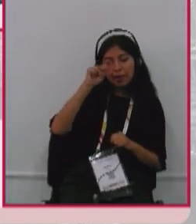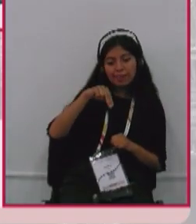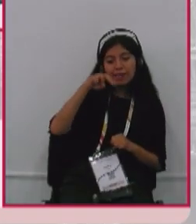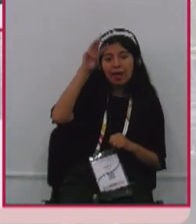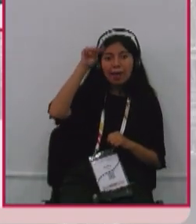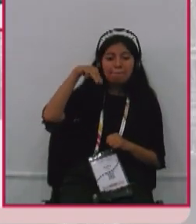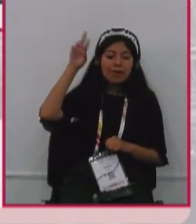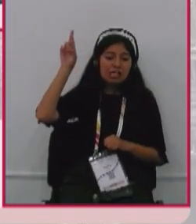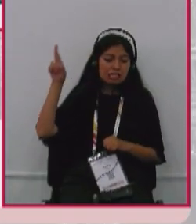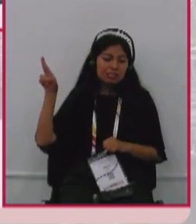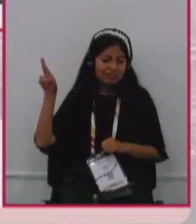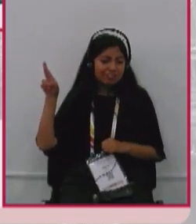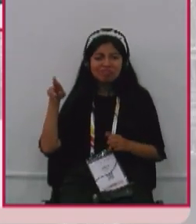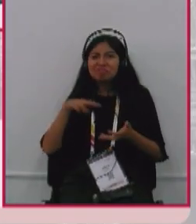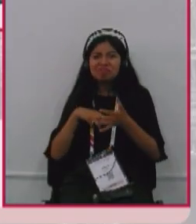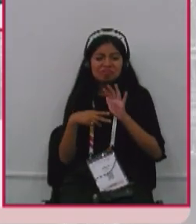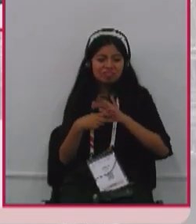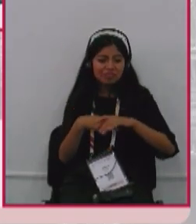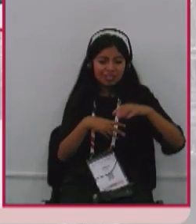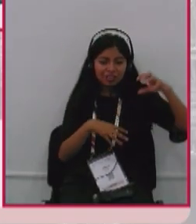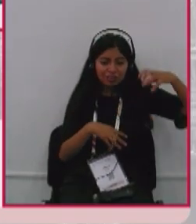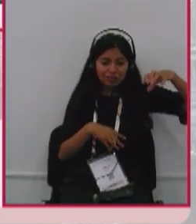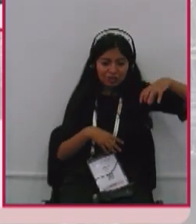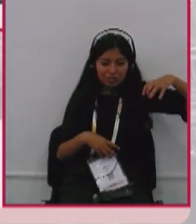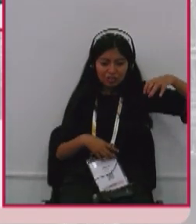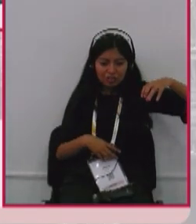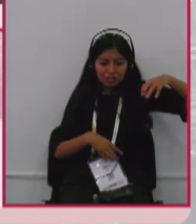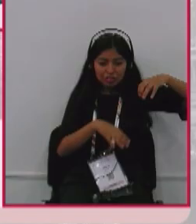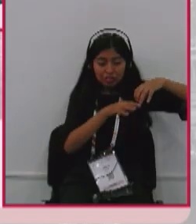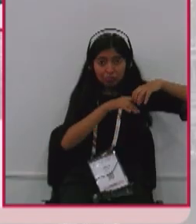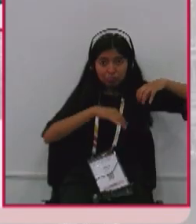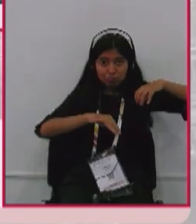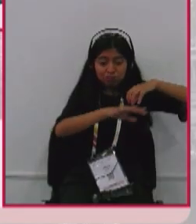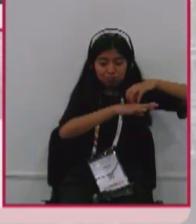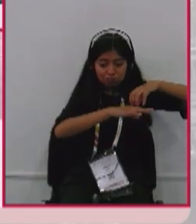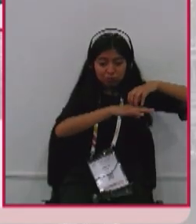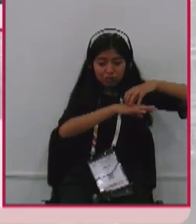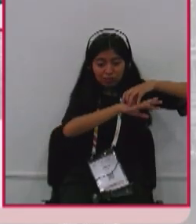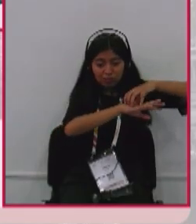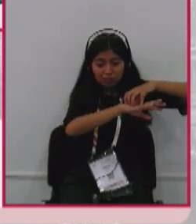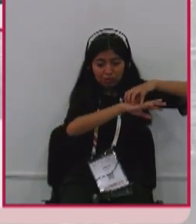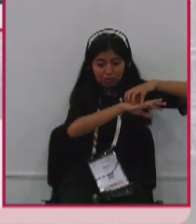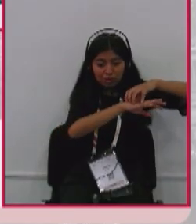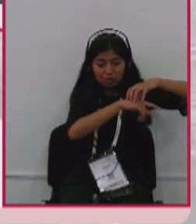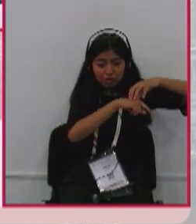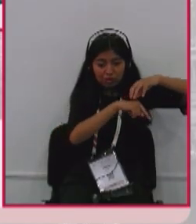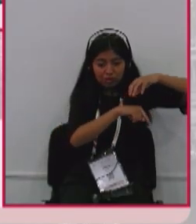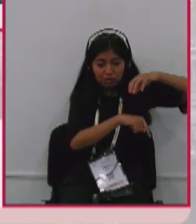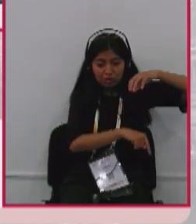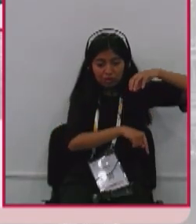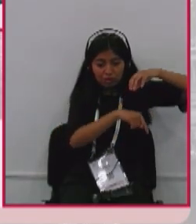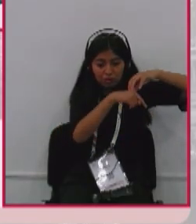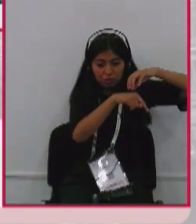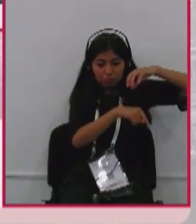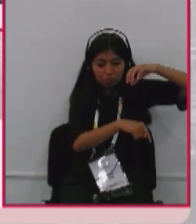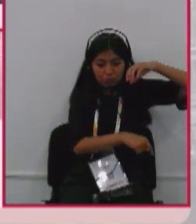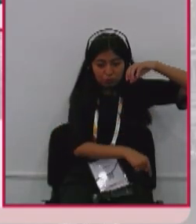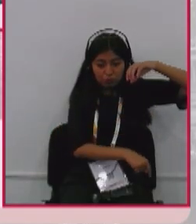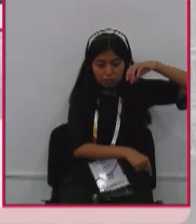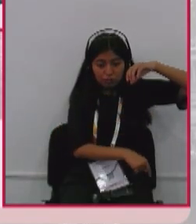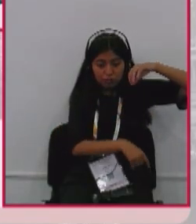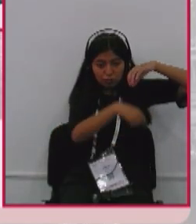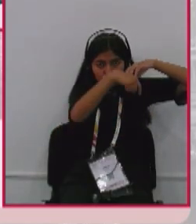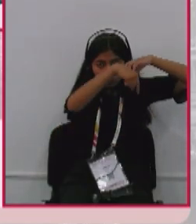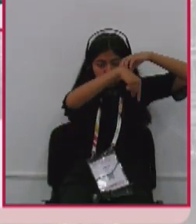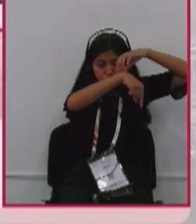Es como colocar un resonador magnético en el pad. Utilizamos los pozos que ya habíamos perforado para